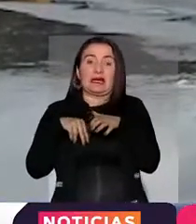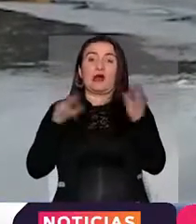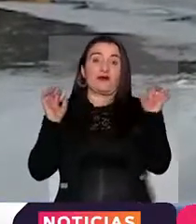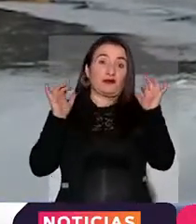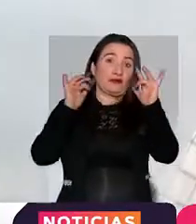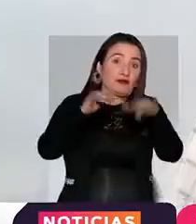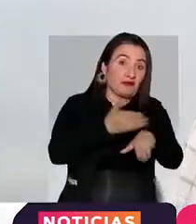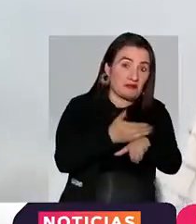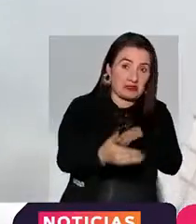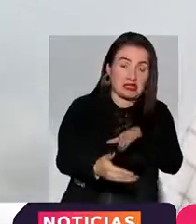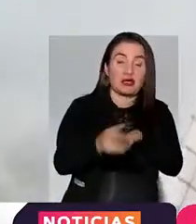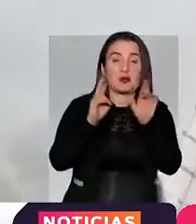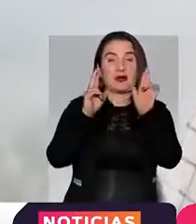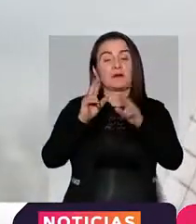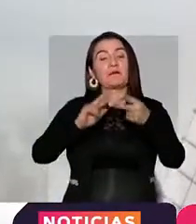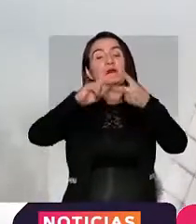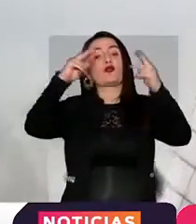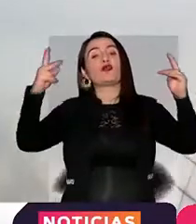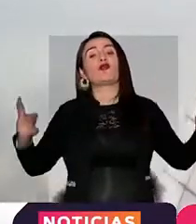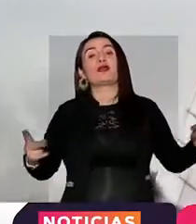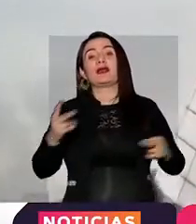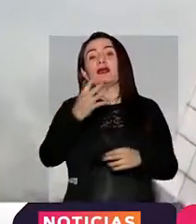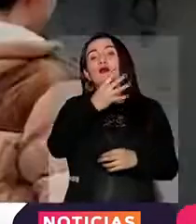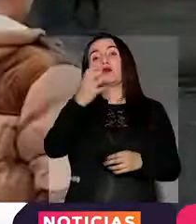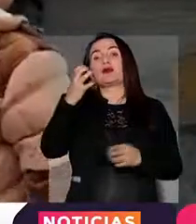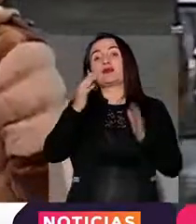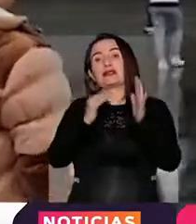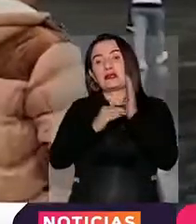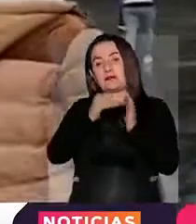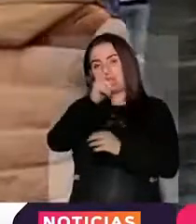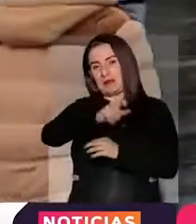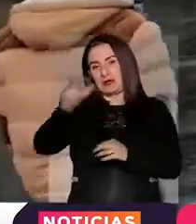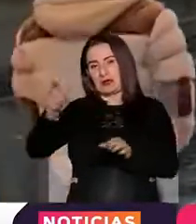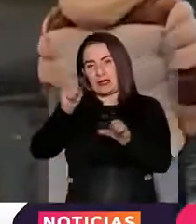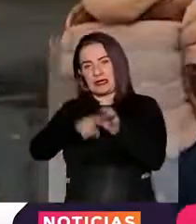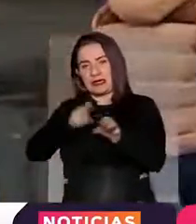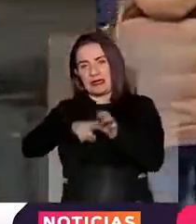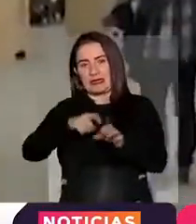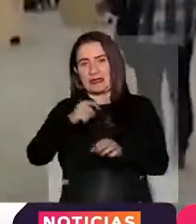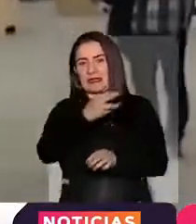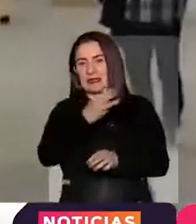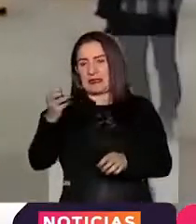que se mejore más tarde. En Corferias cerca de 400.000 personas están inscritas en 300 puestos de votación.